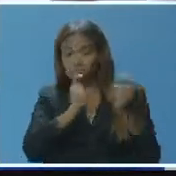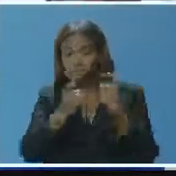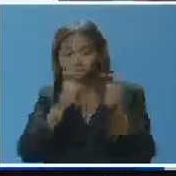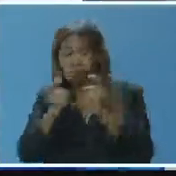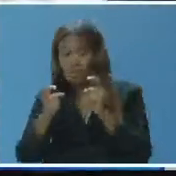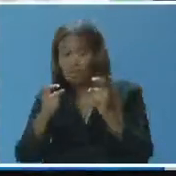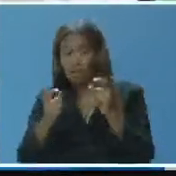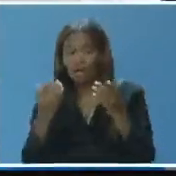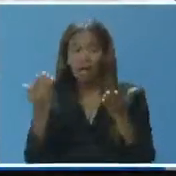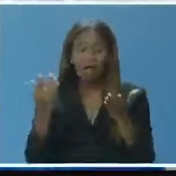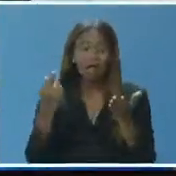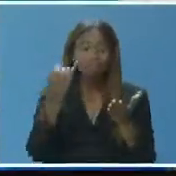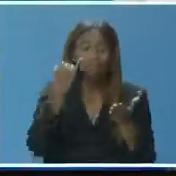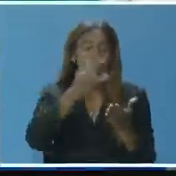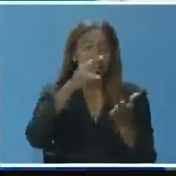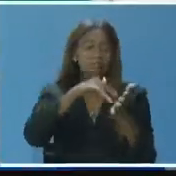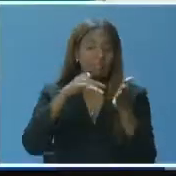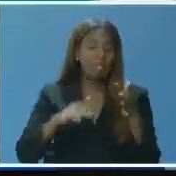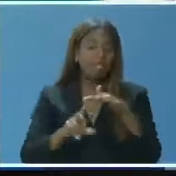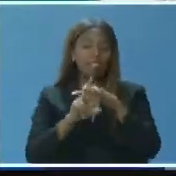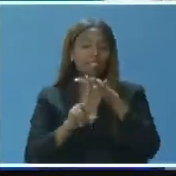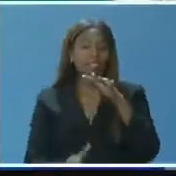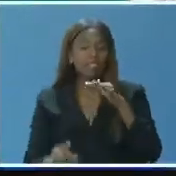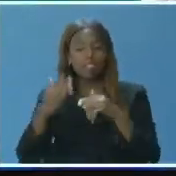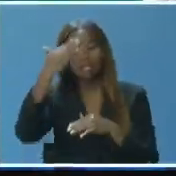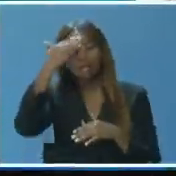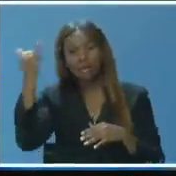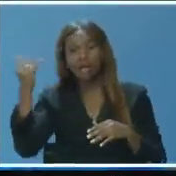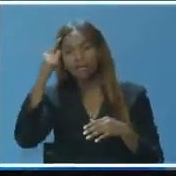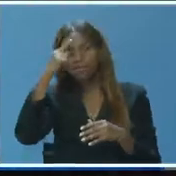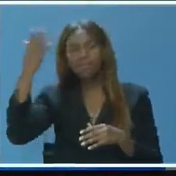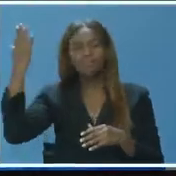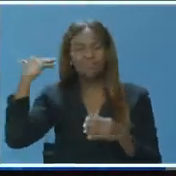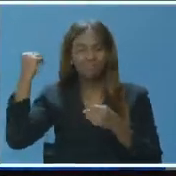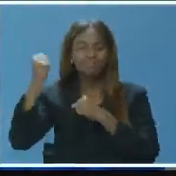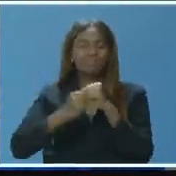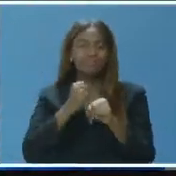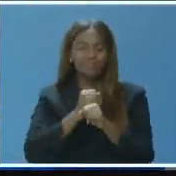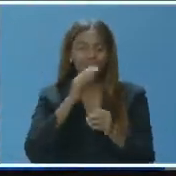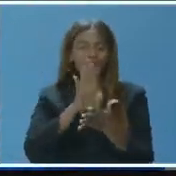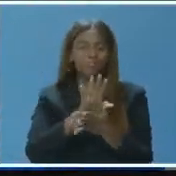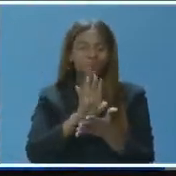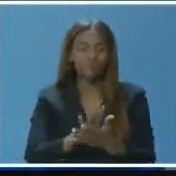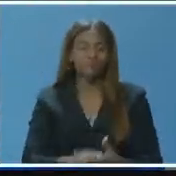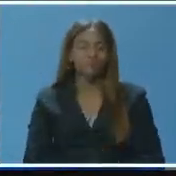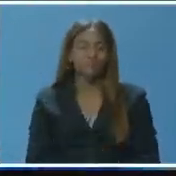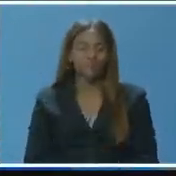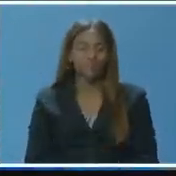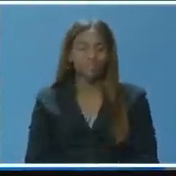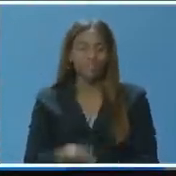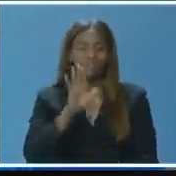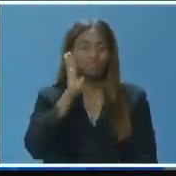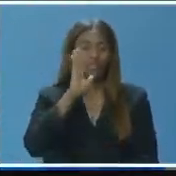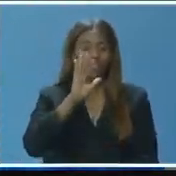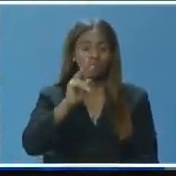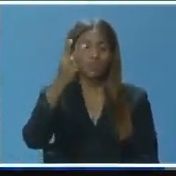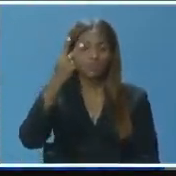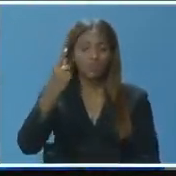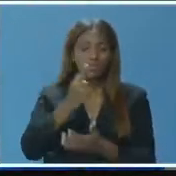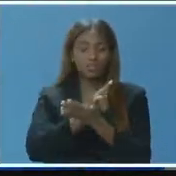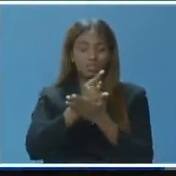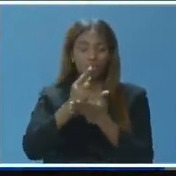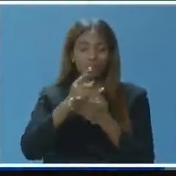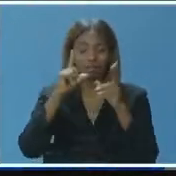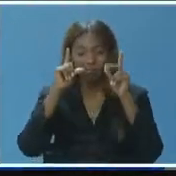lagunas o baches que se registraron en el pasado año escolar. Se aplicarán en esas dos primeras semanas pruebas diagnósticas para